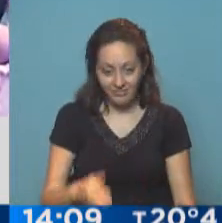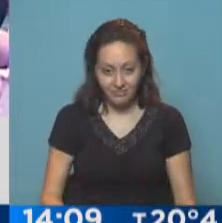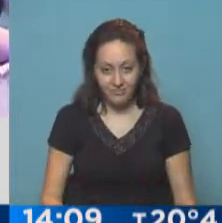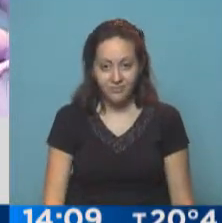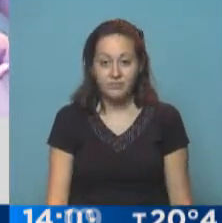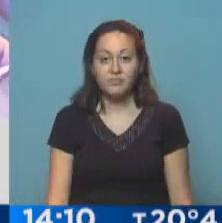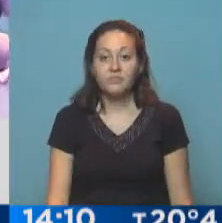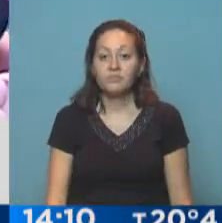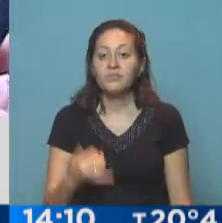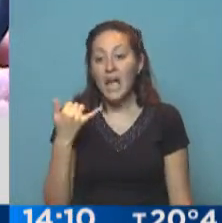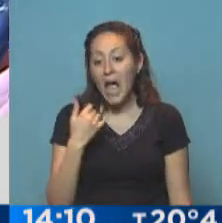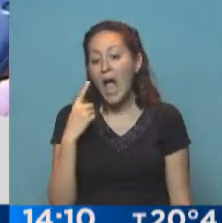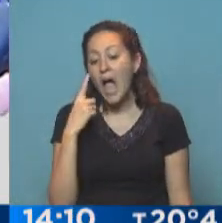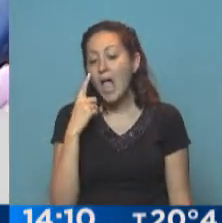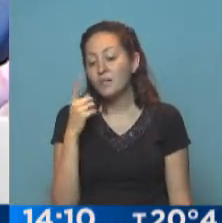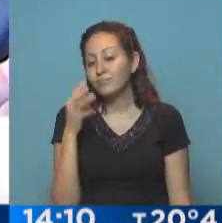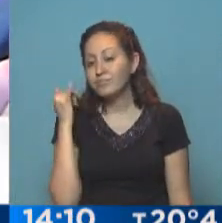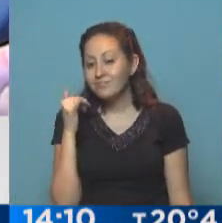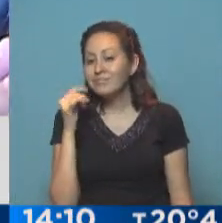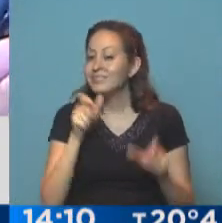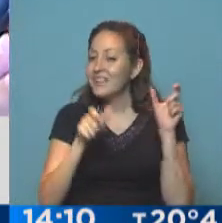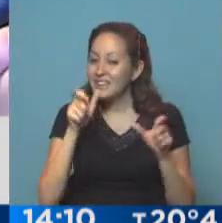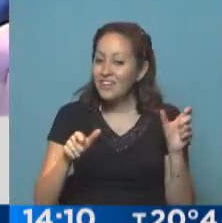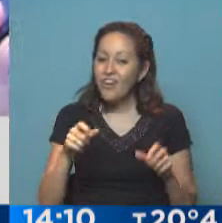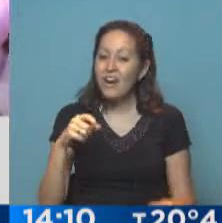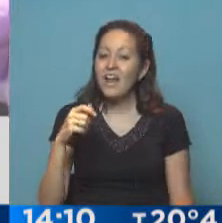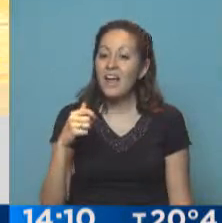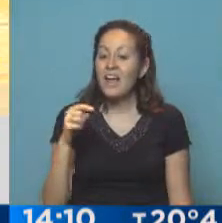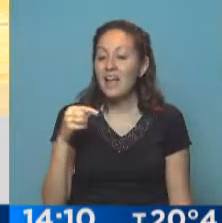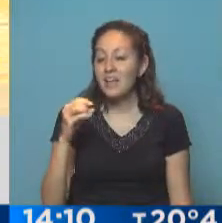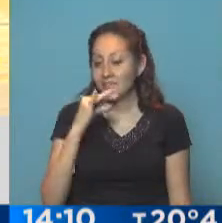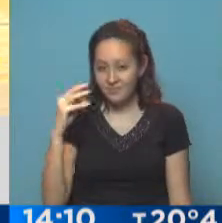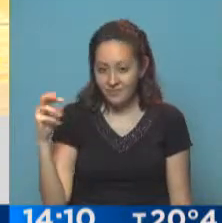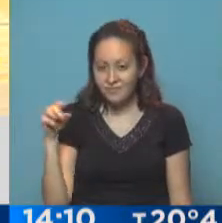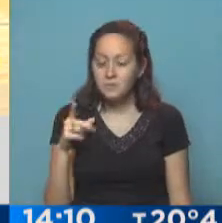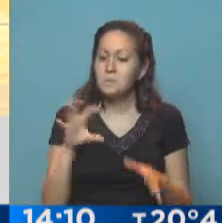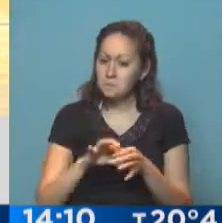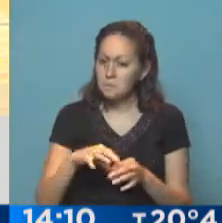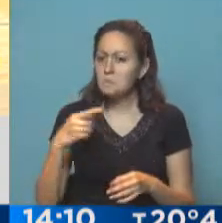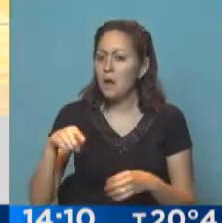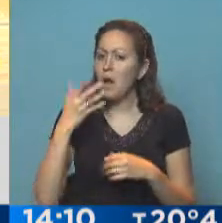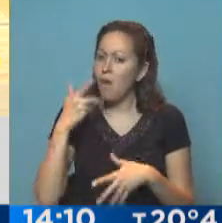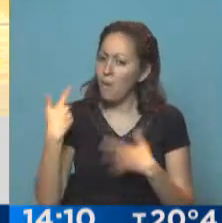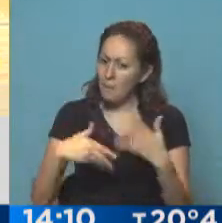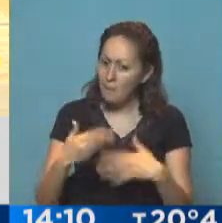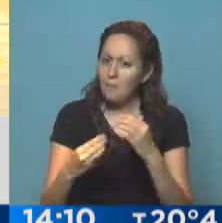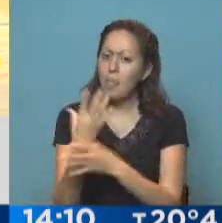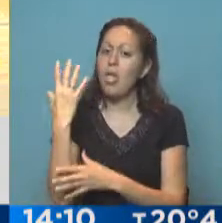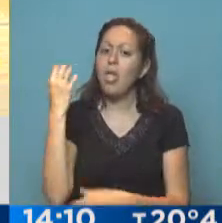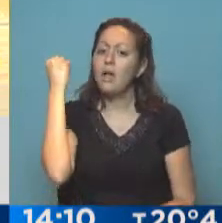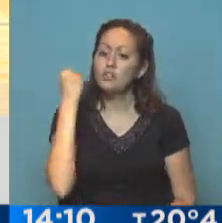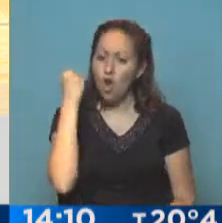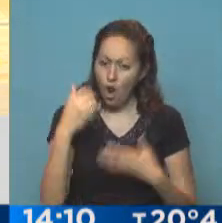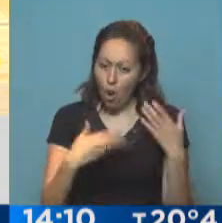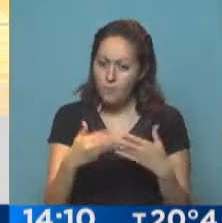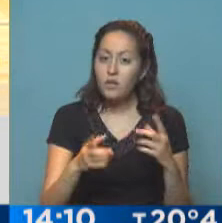ves algunas personas como Andy Freire, que se sumó, que es fantástico, un hombre que para la innovación, para el desarrollo económico, después